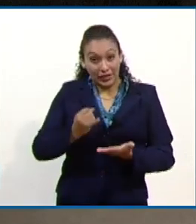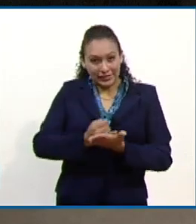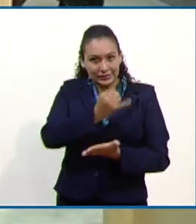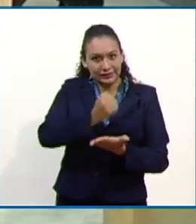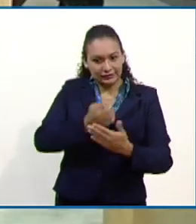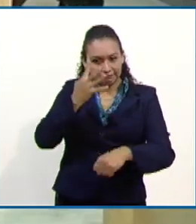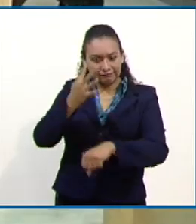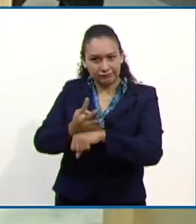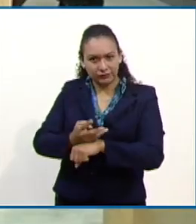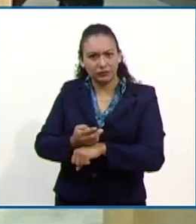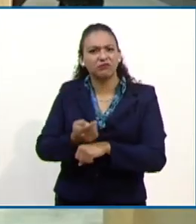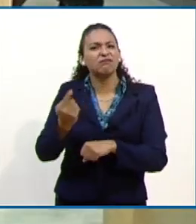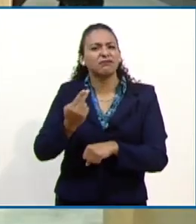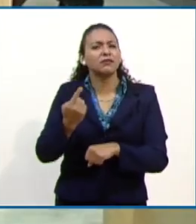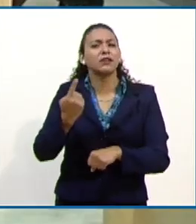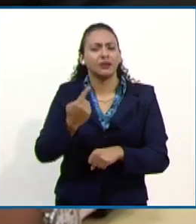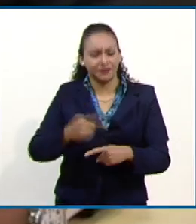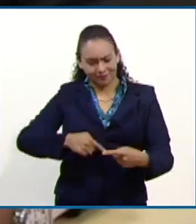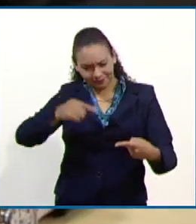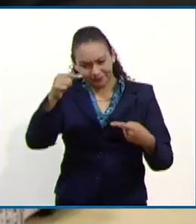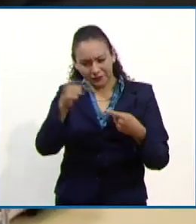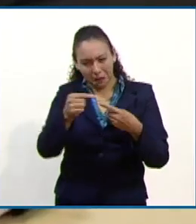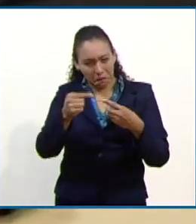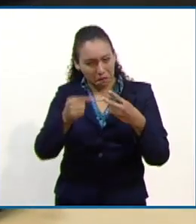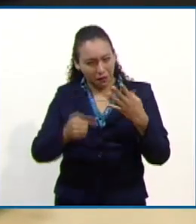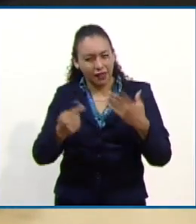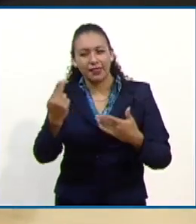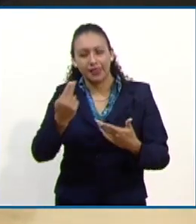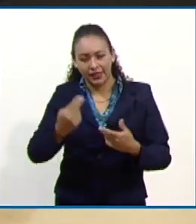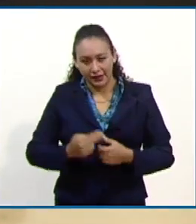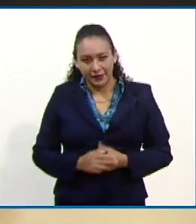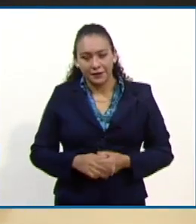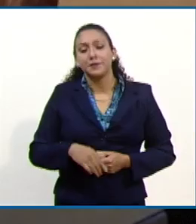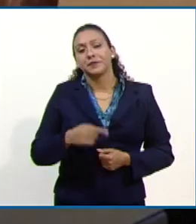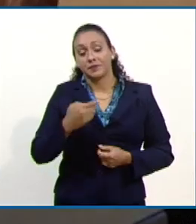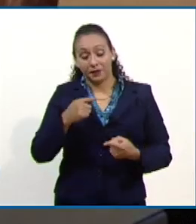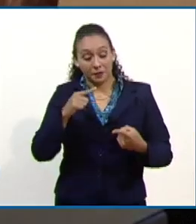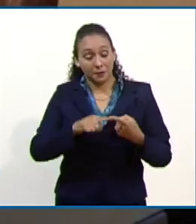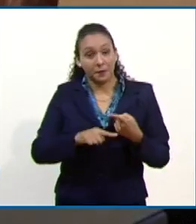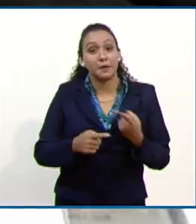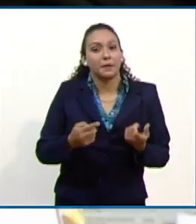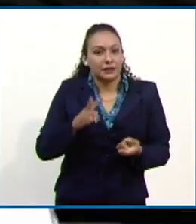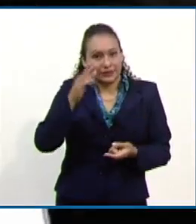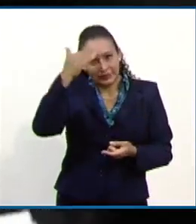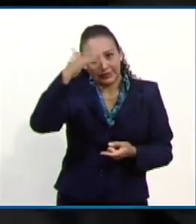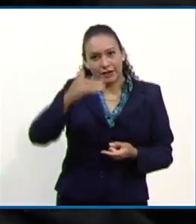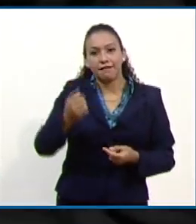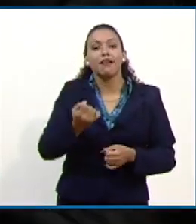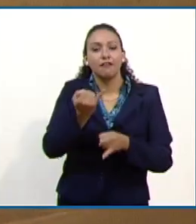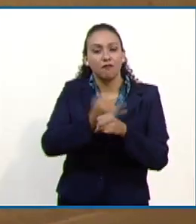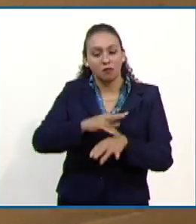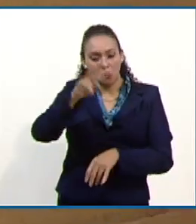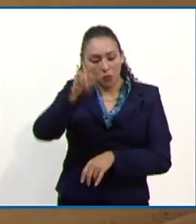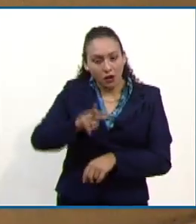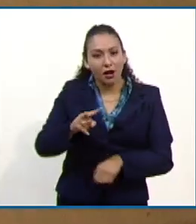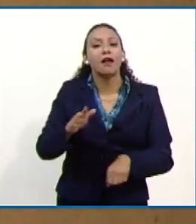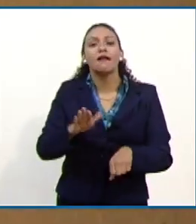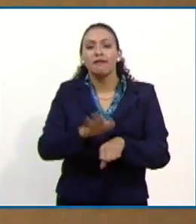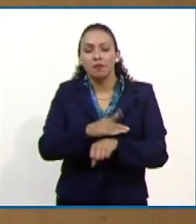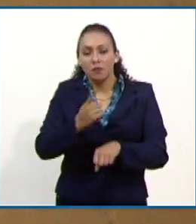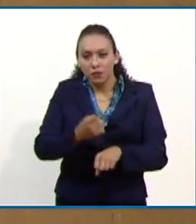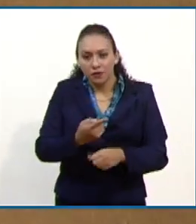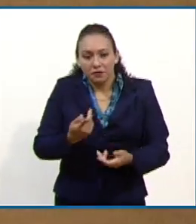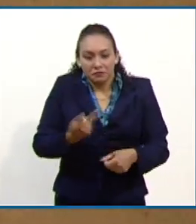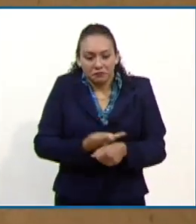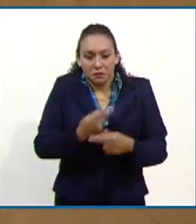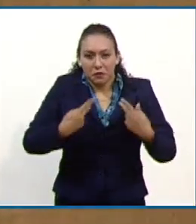condenatoria cumpla con los estándares mencionados, es necesario que garantice la reivindicación del derecho vulnerado por el ilícito y la convicción